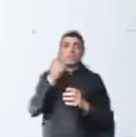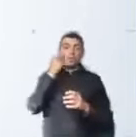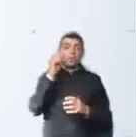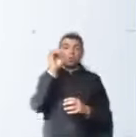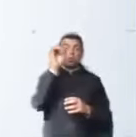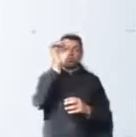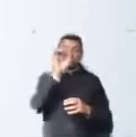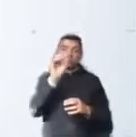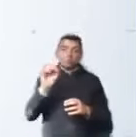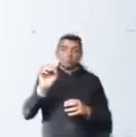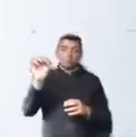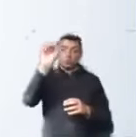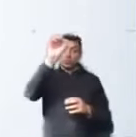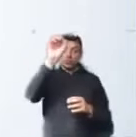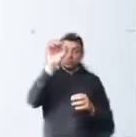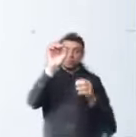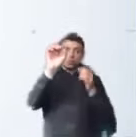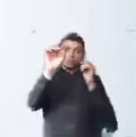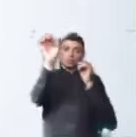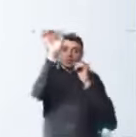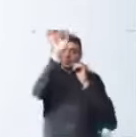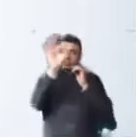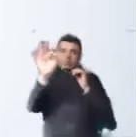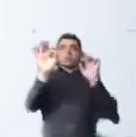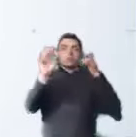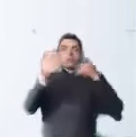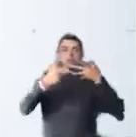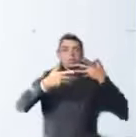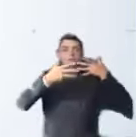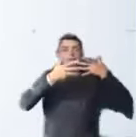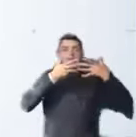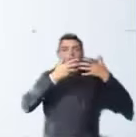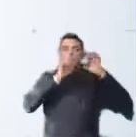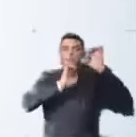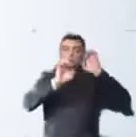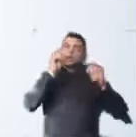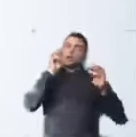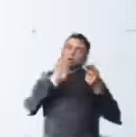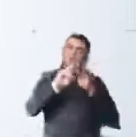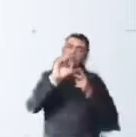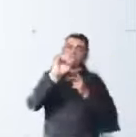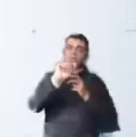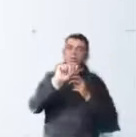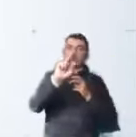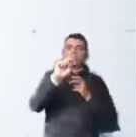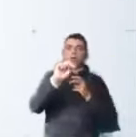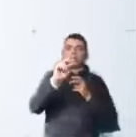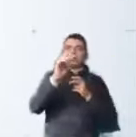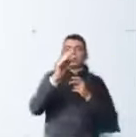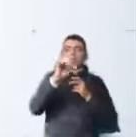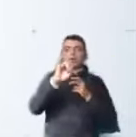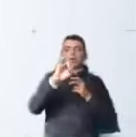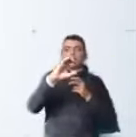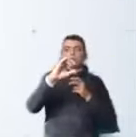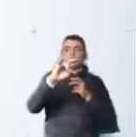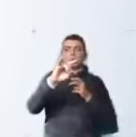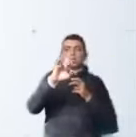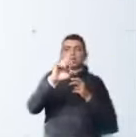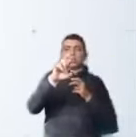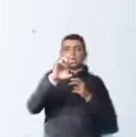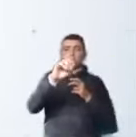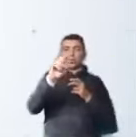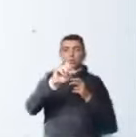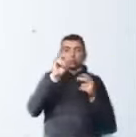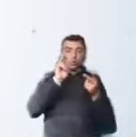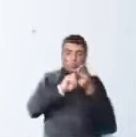de anticuerpos. No sé que ustedes han escuchado hablar de los anticuerpos. Y lo importante de eso es que los anticuerpos lo van a